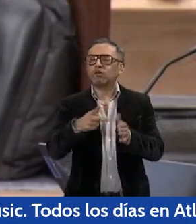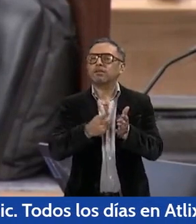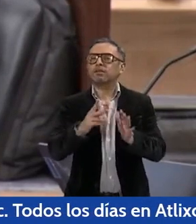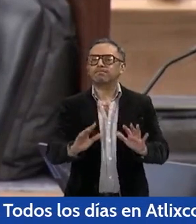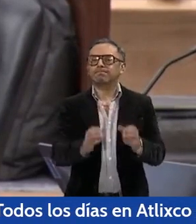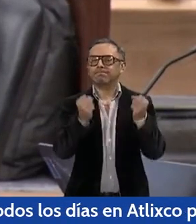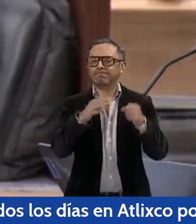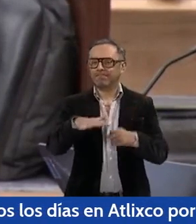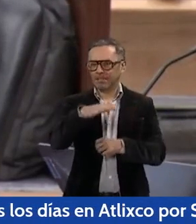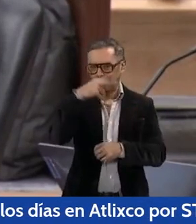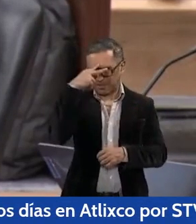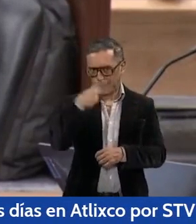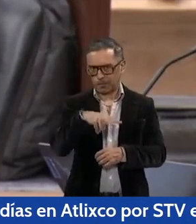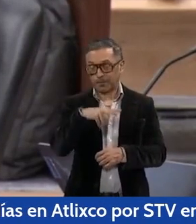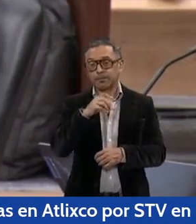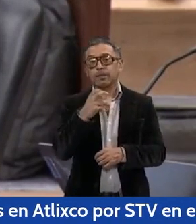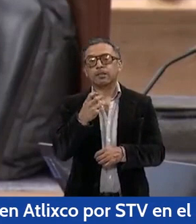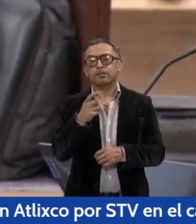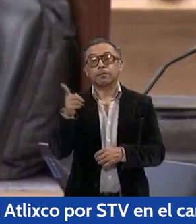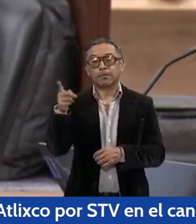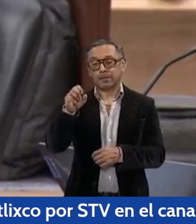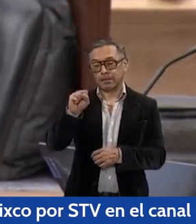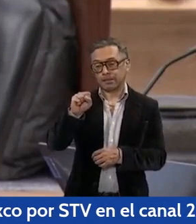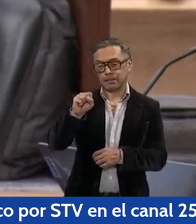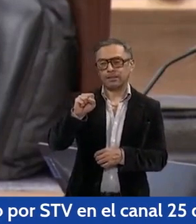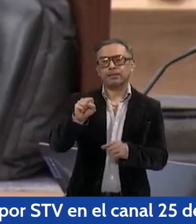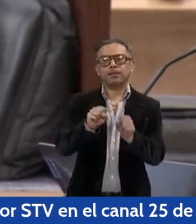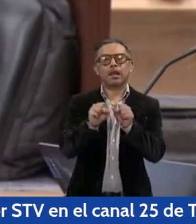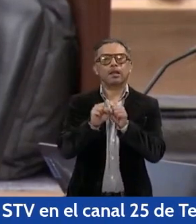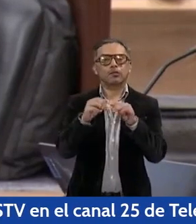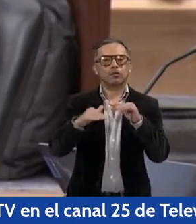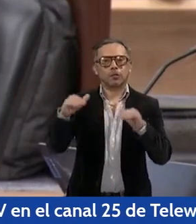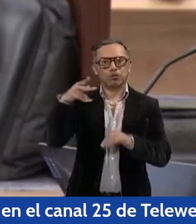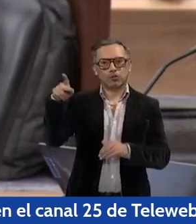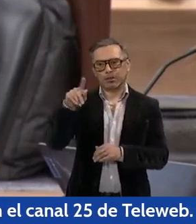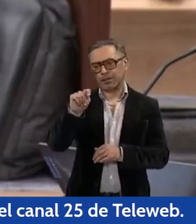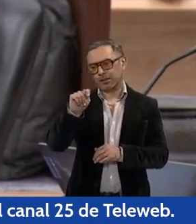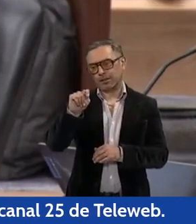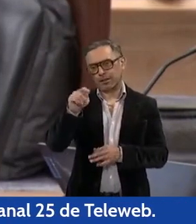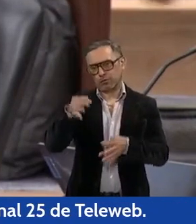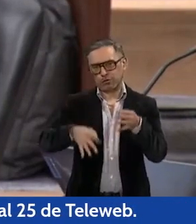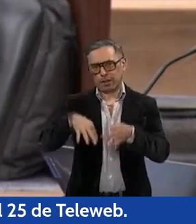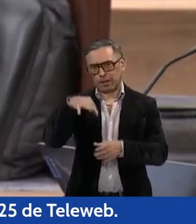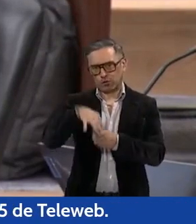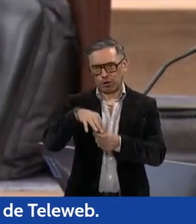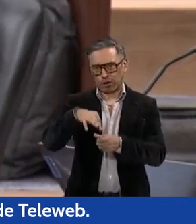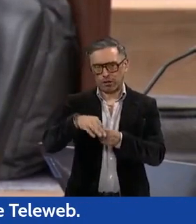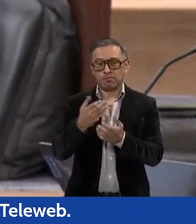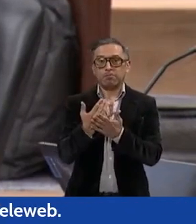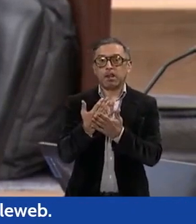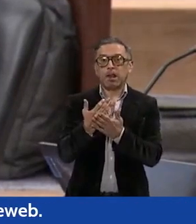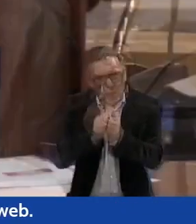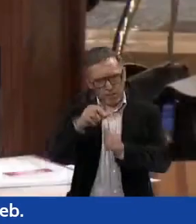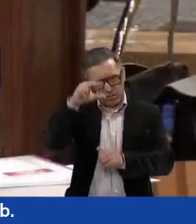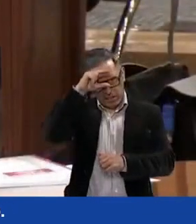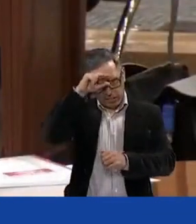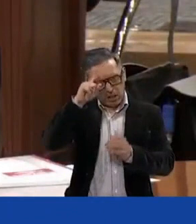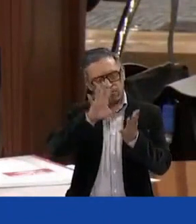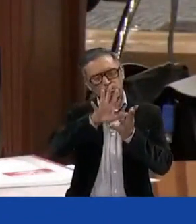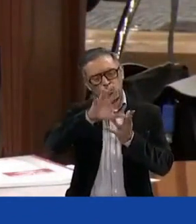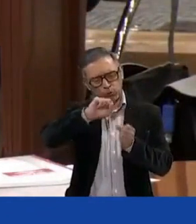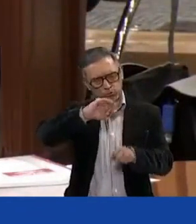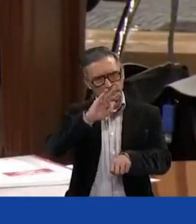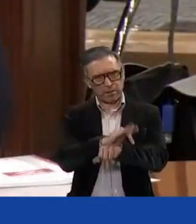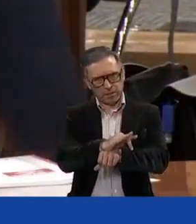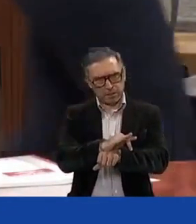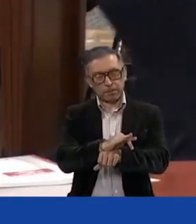sentido Abonará el pronunciamiento de la sala superior del tribunal electoral en los juicios que se encuentran pendientes de ser resueltos sin